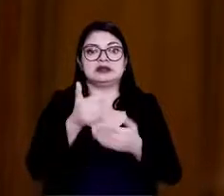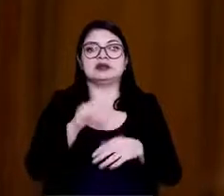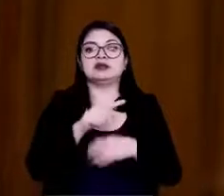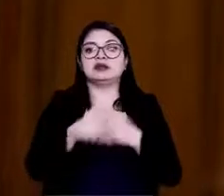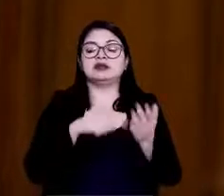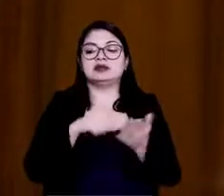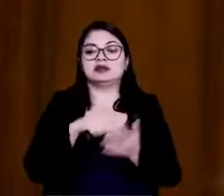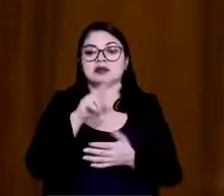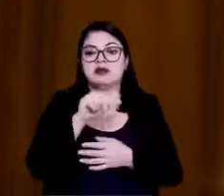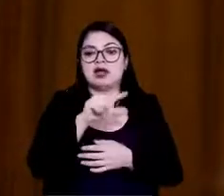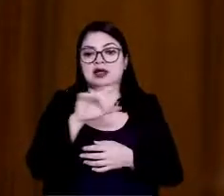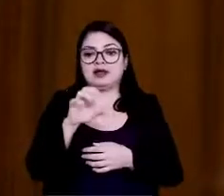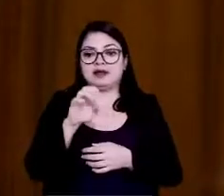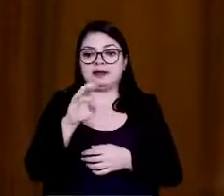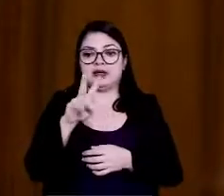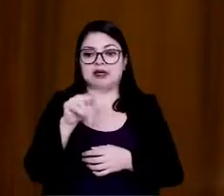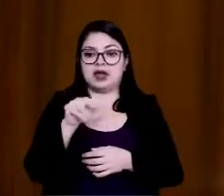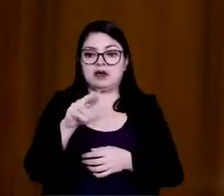Bravo el